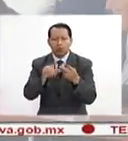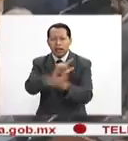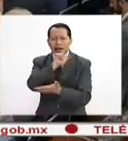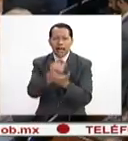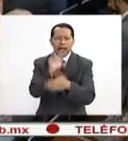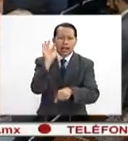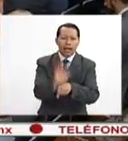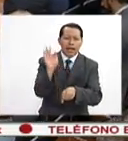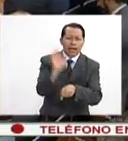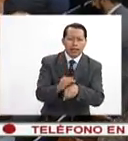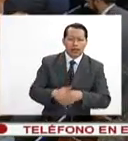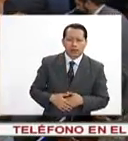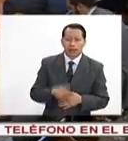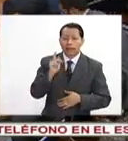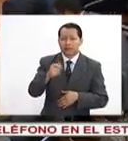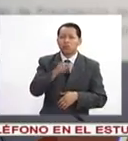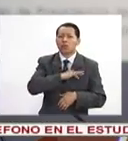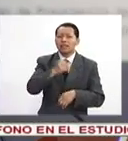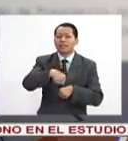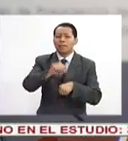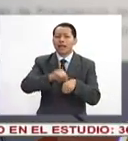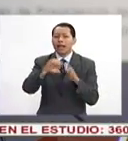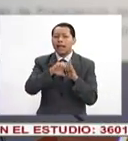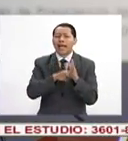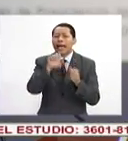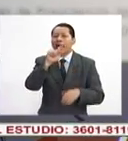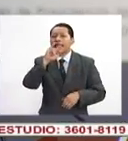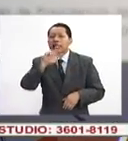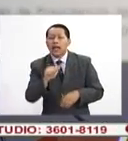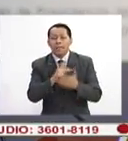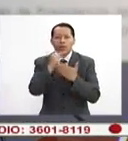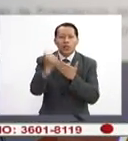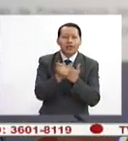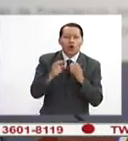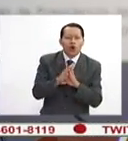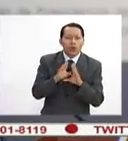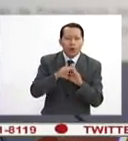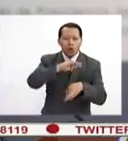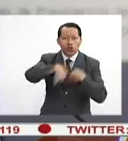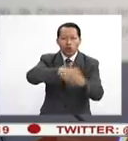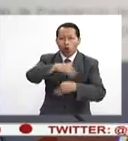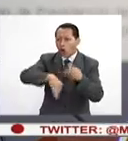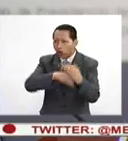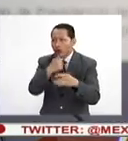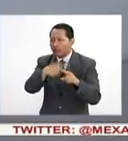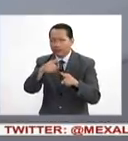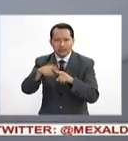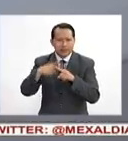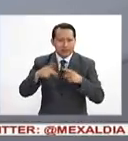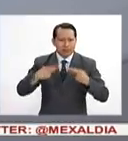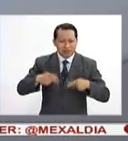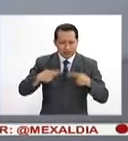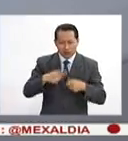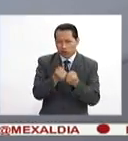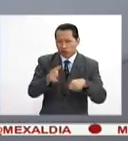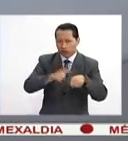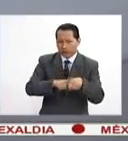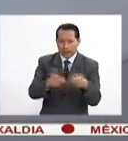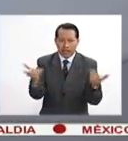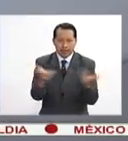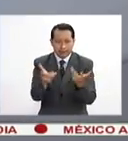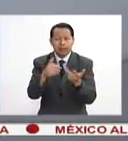legalidad. Instituir la Semana de la Ética, un proyecto que involucre a todos los actores sociales. Buscamos envolver